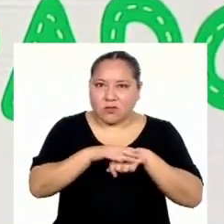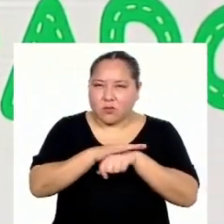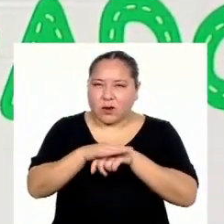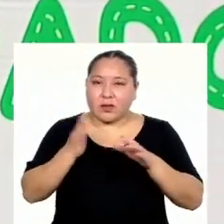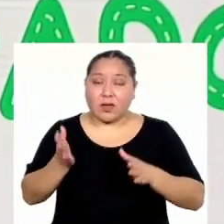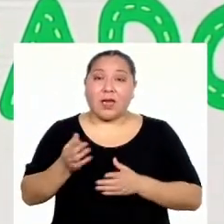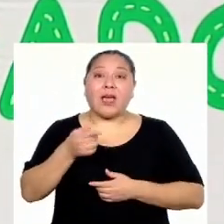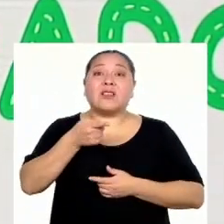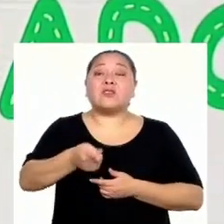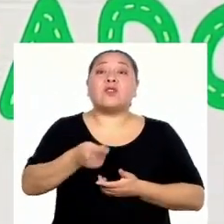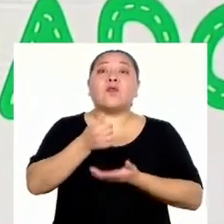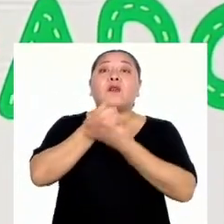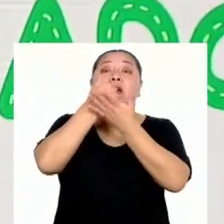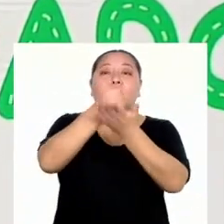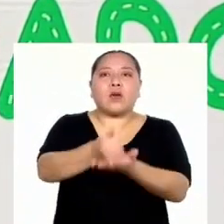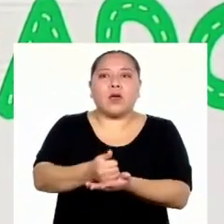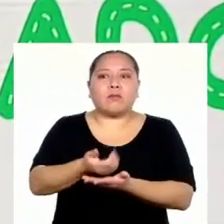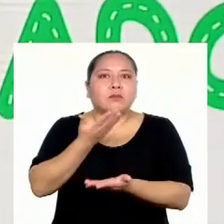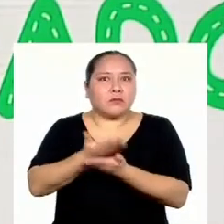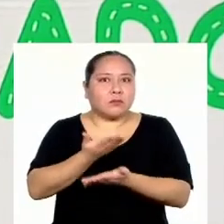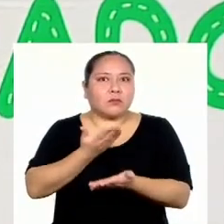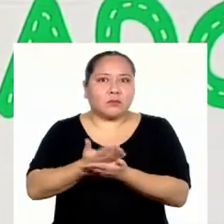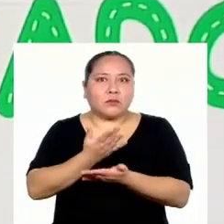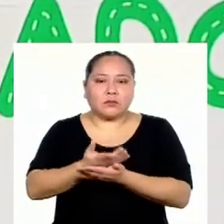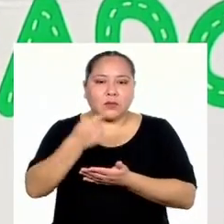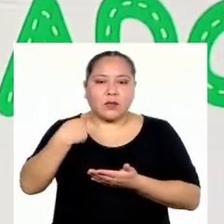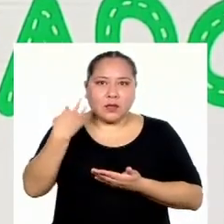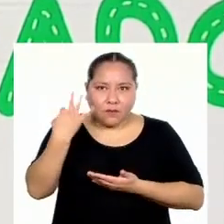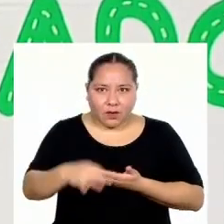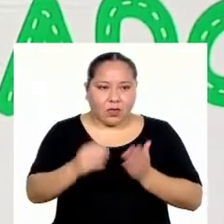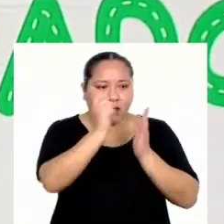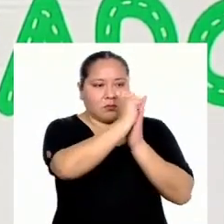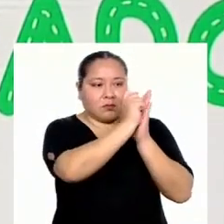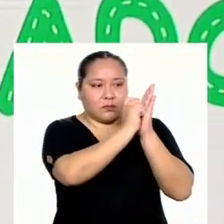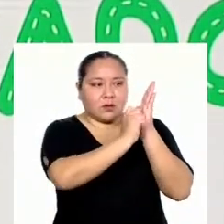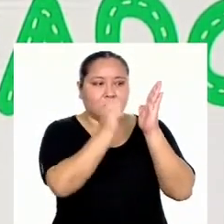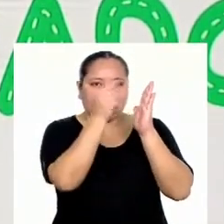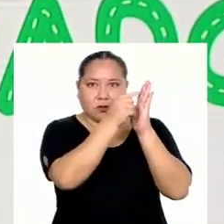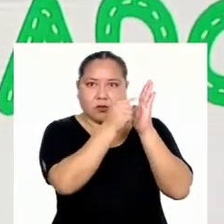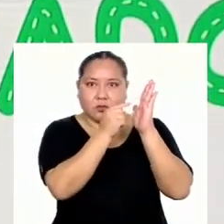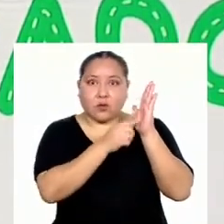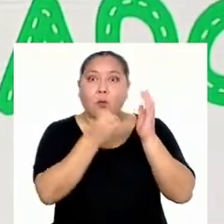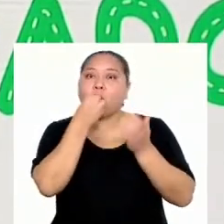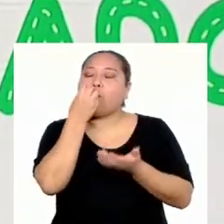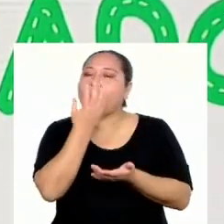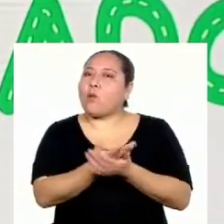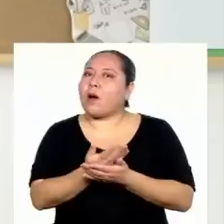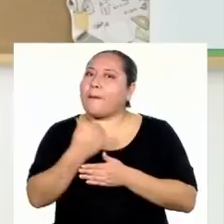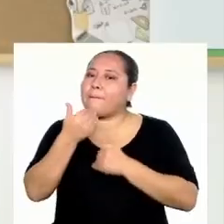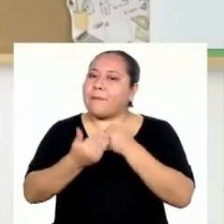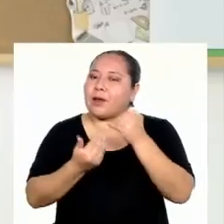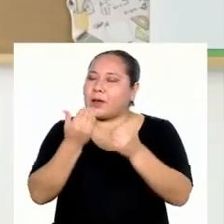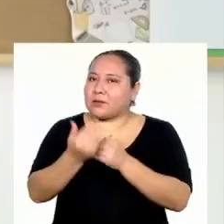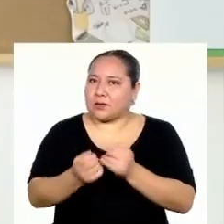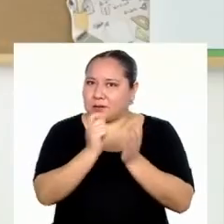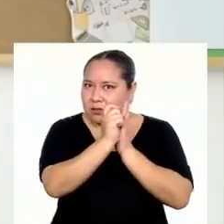nos servirá para asegurar que nuestro texto contenga todos los elementos clave para un buen proceso de textualización. ¿Listas y listos